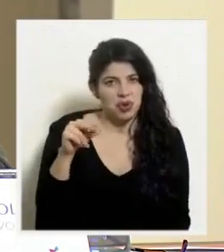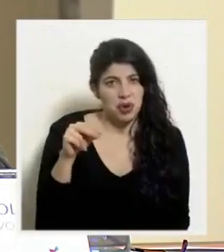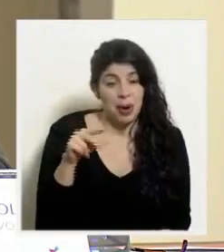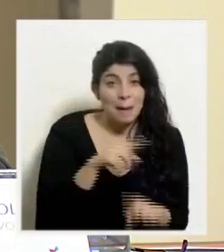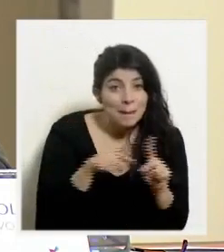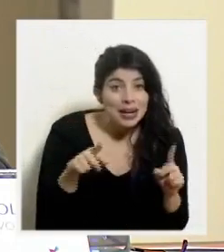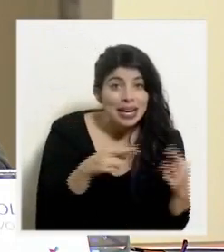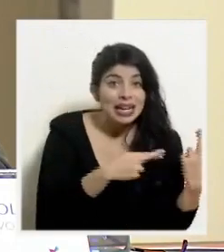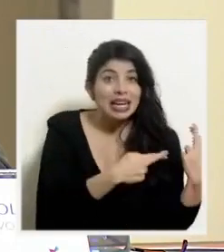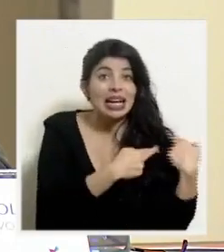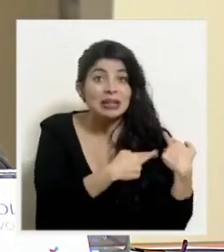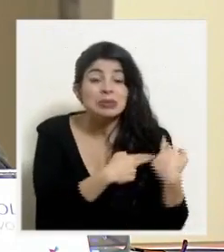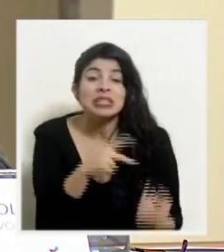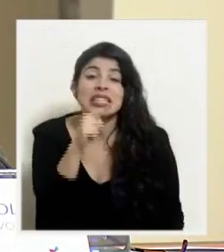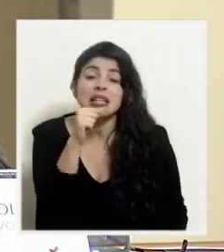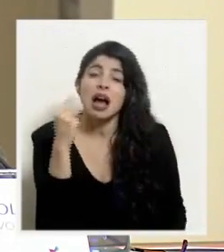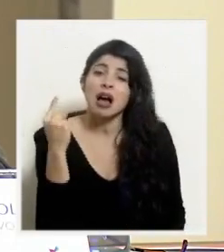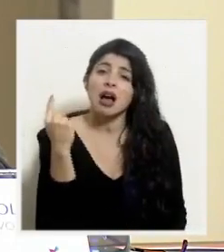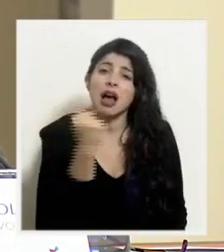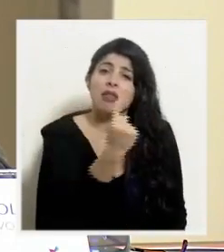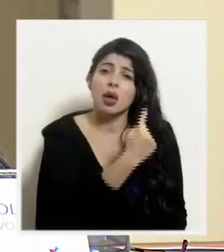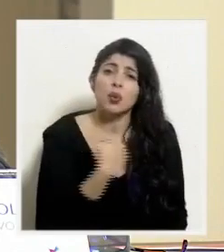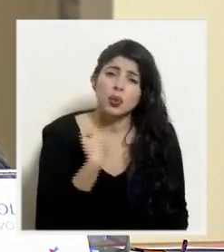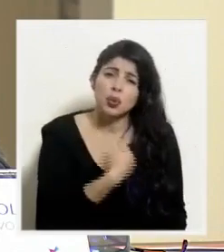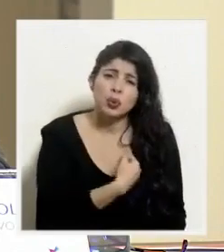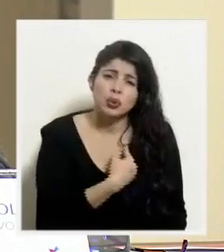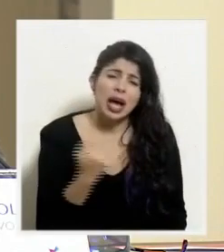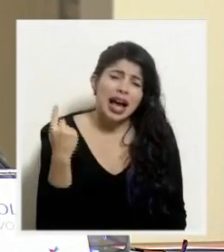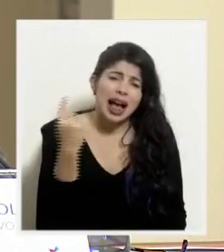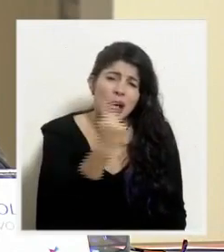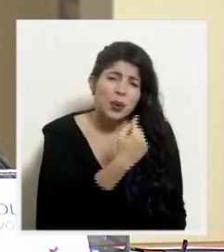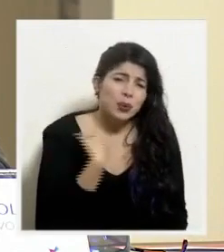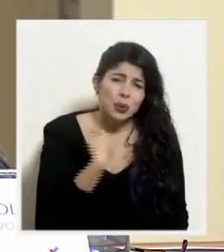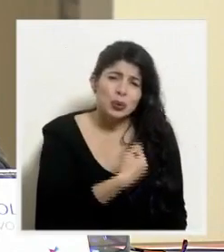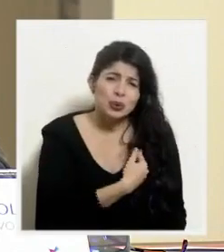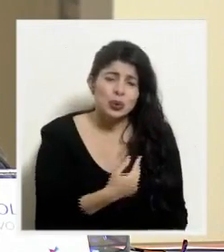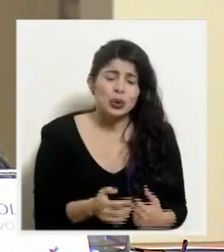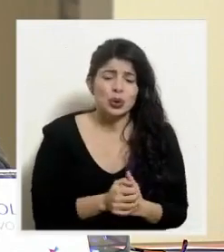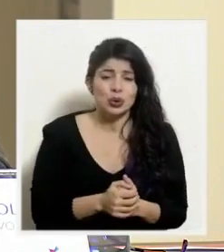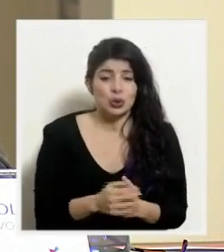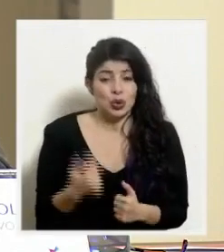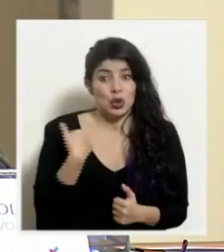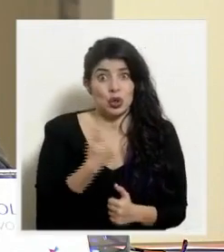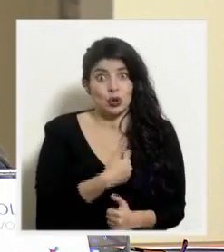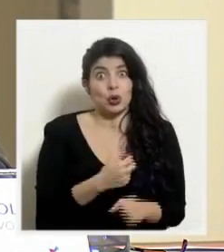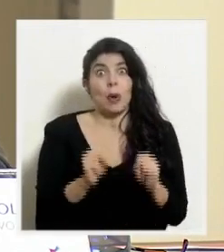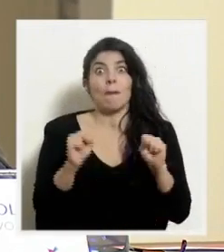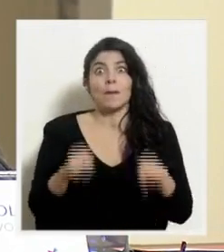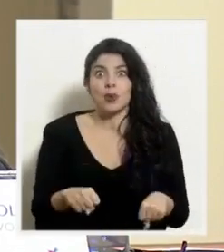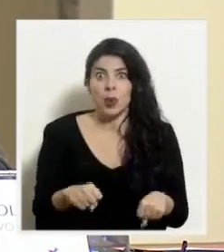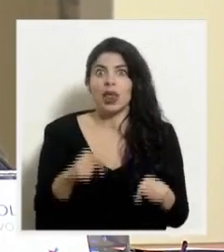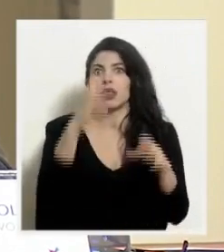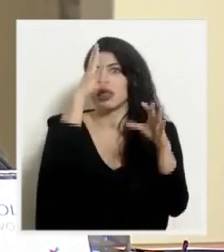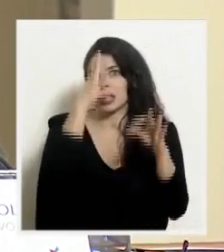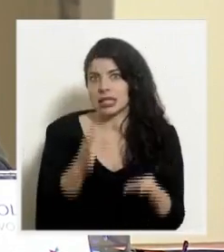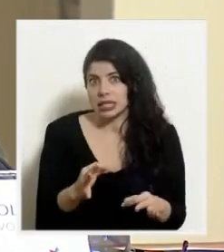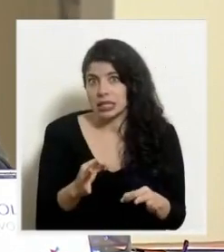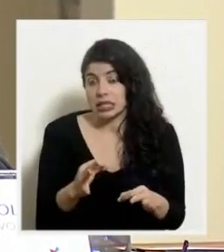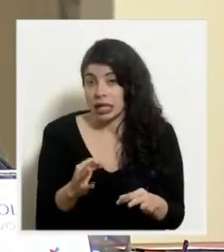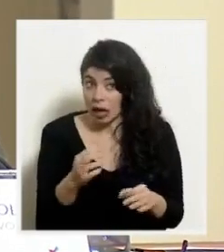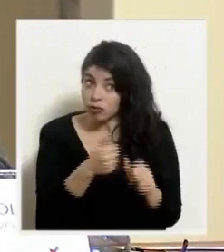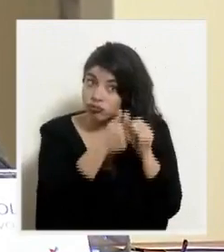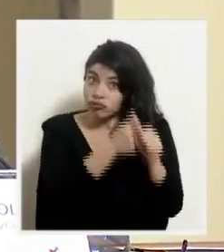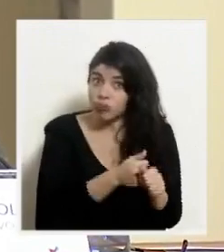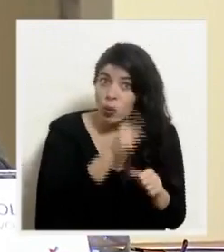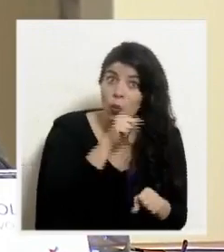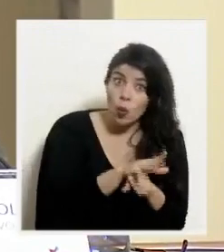esta responsabilidad está en cada uno de nosotros, en cada uno de nosotros. Somos los que podemos decidir si cumplimos o